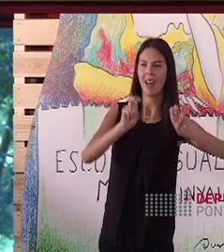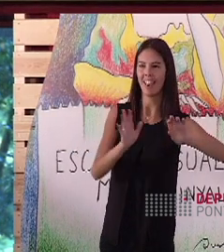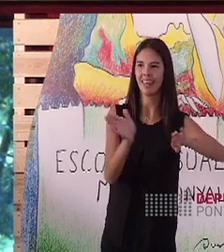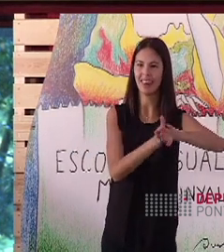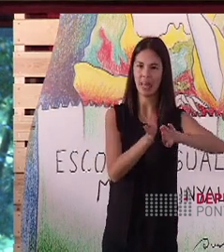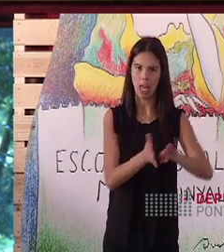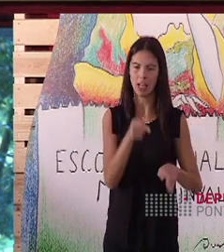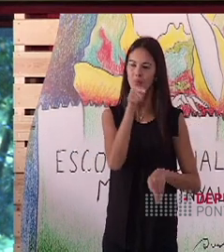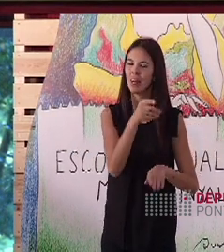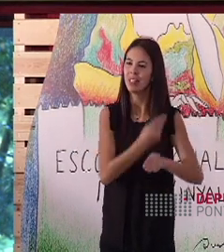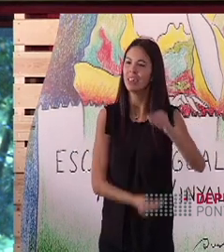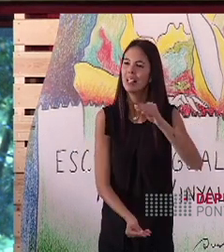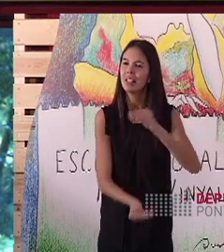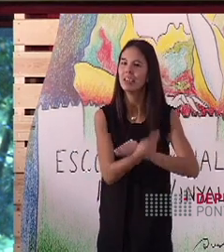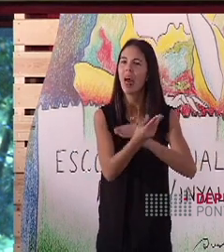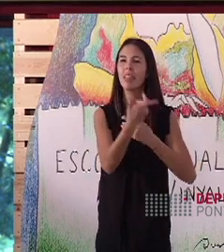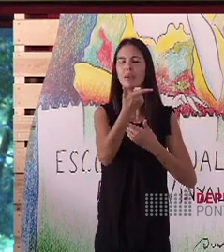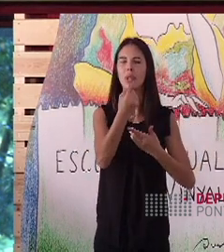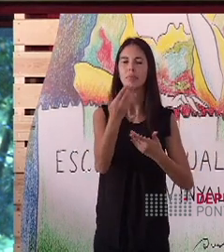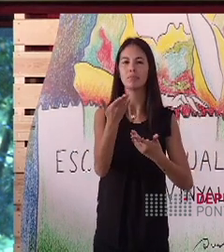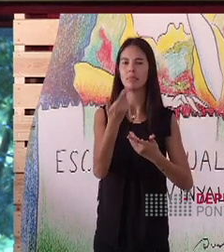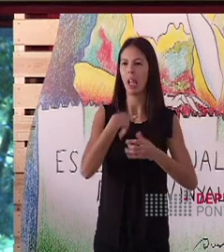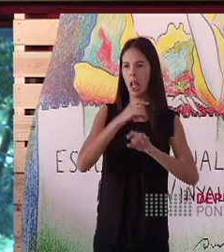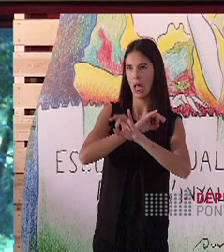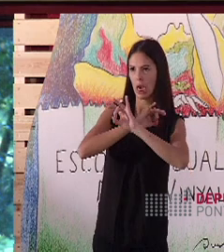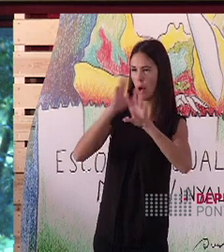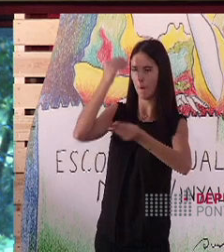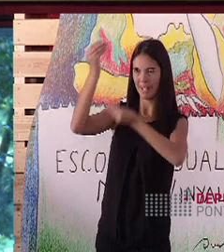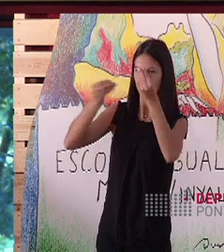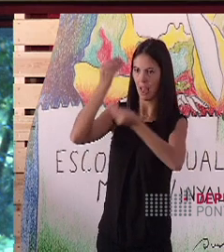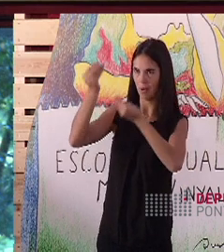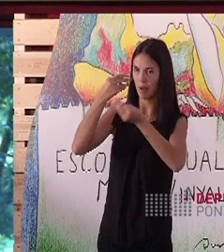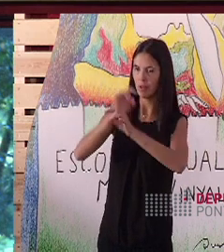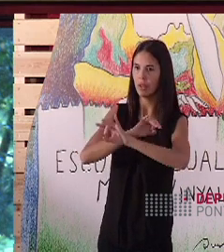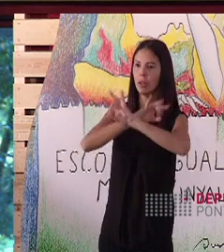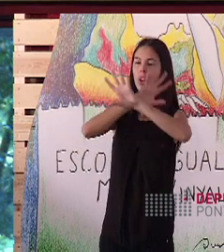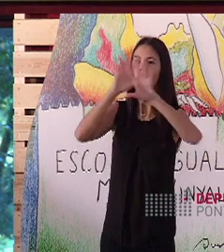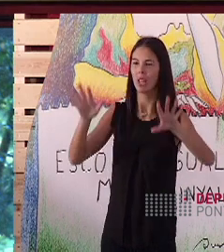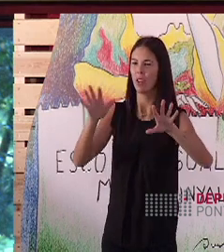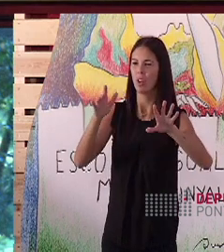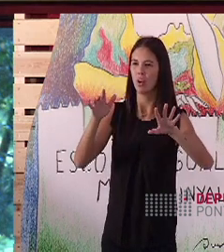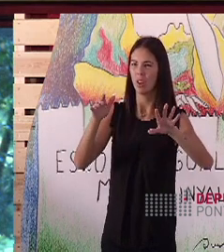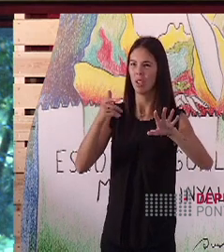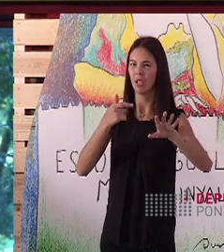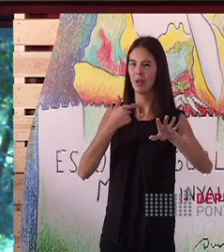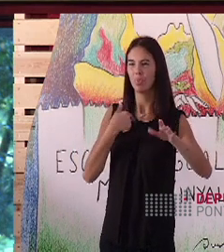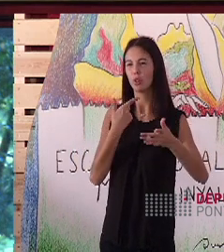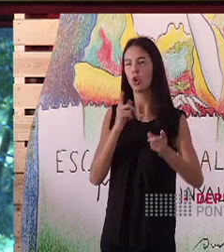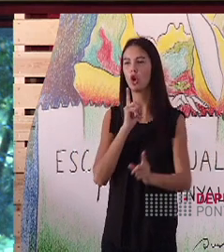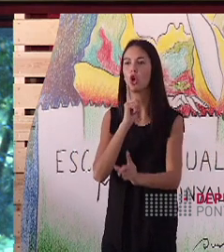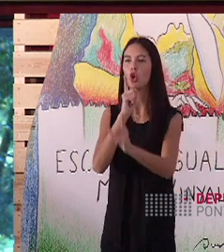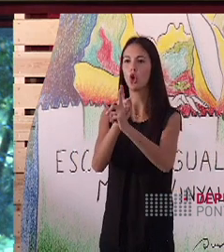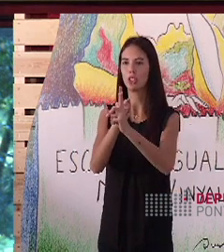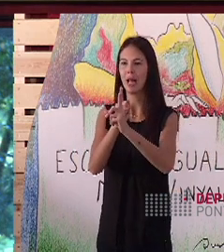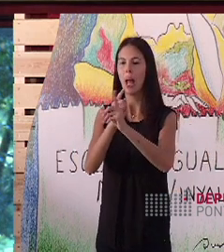una explícita posición de confrontación y de interpelación a la vieja izquierda.